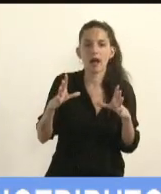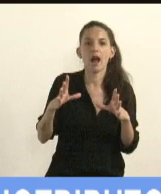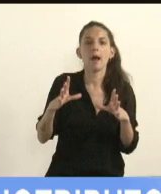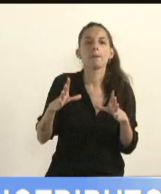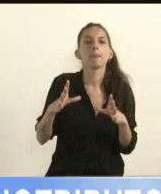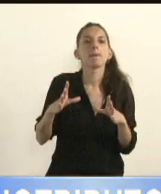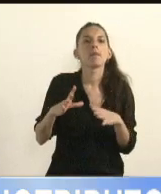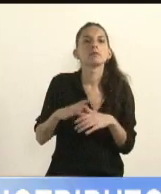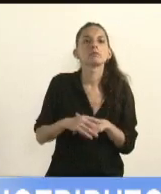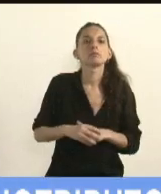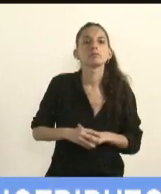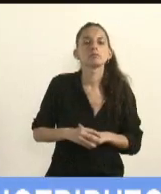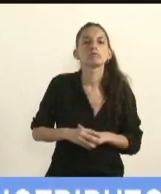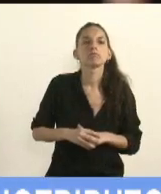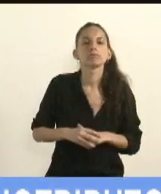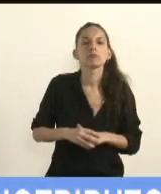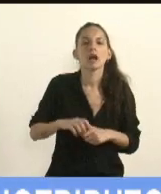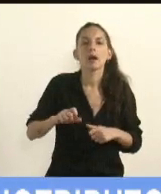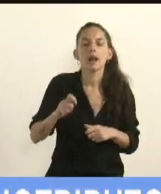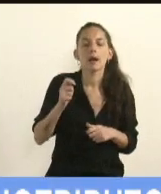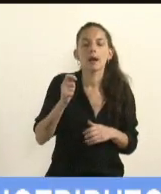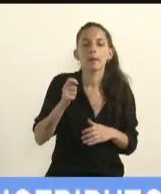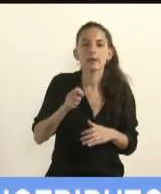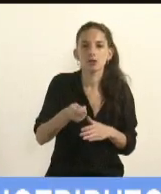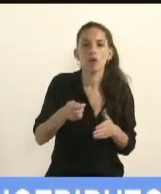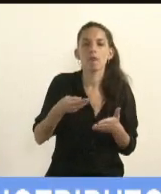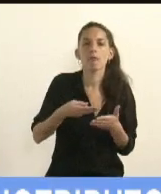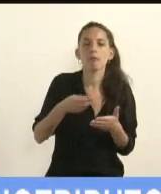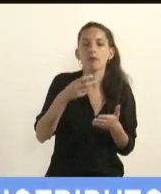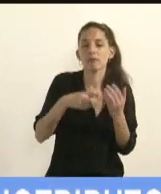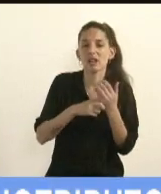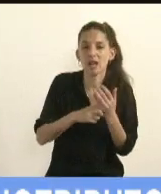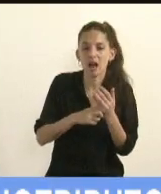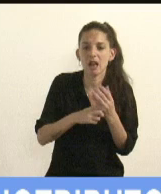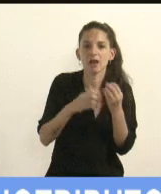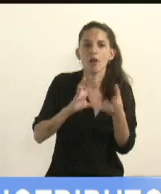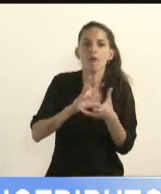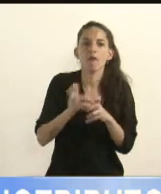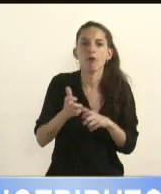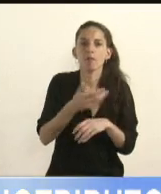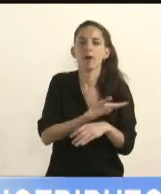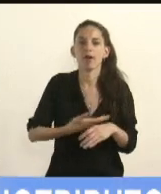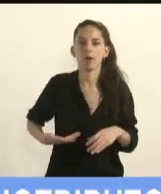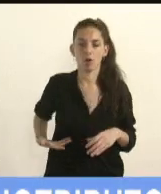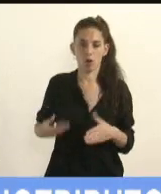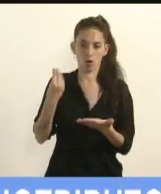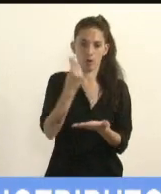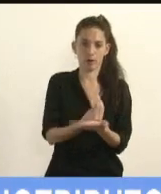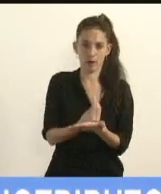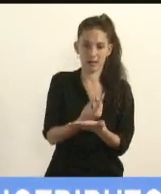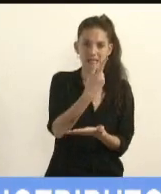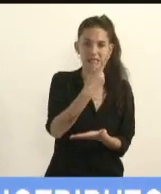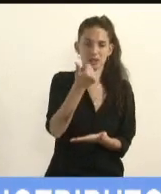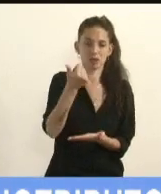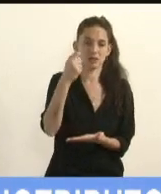es una de las maneras de gobernar. La Argentina tiene 167